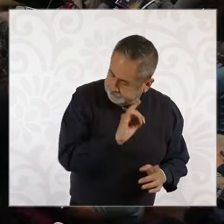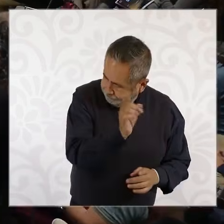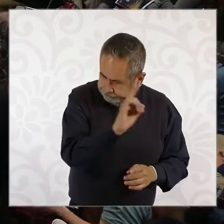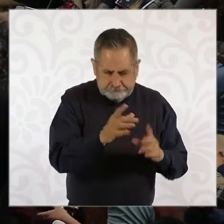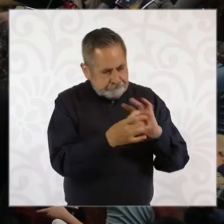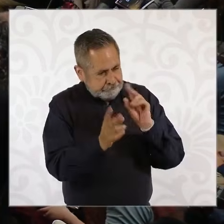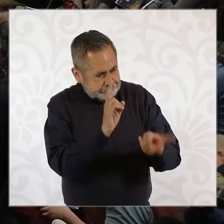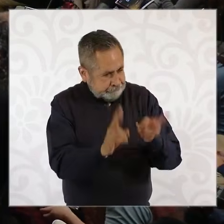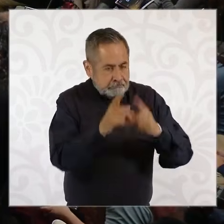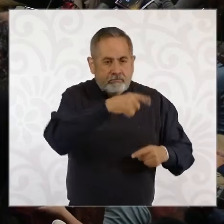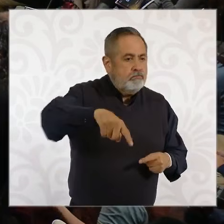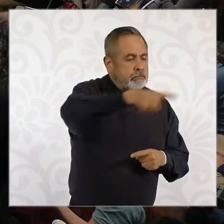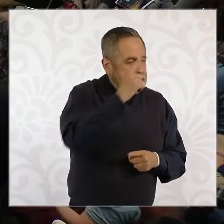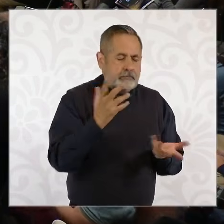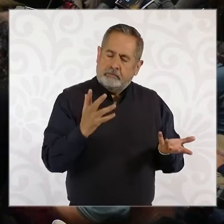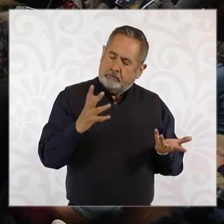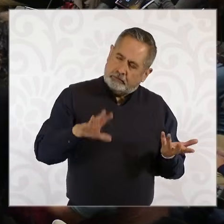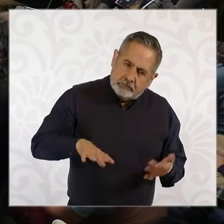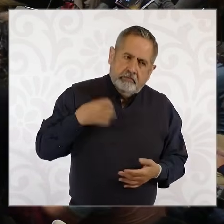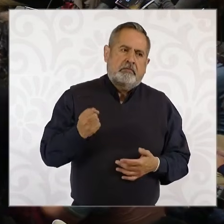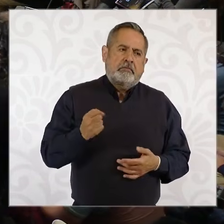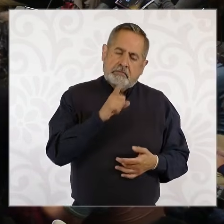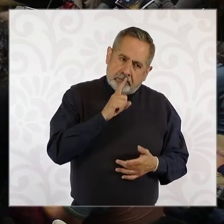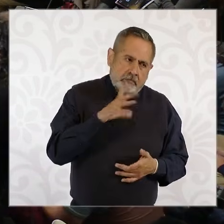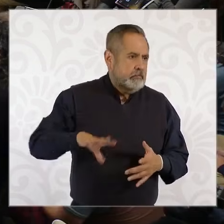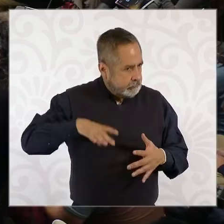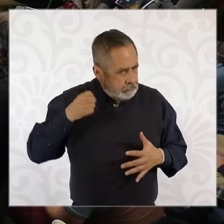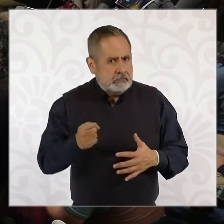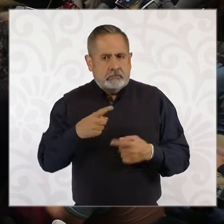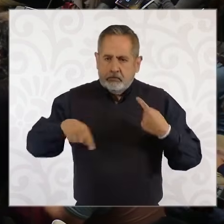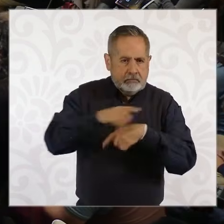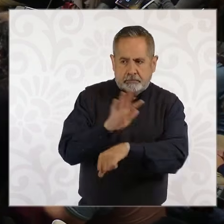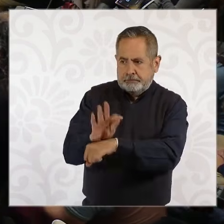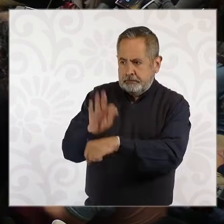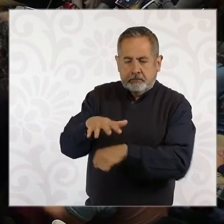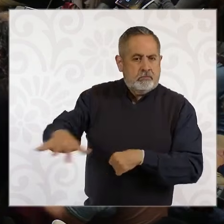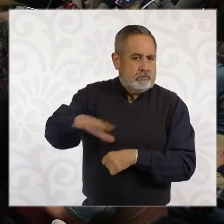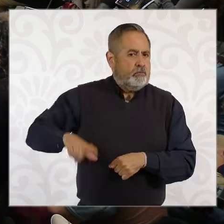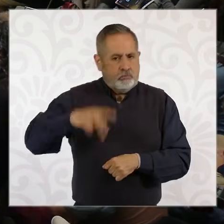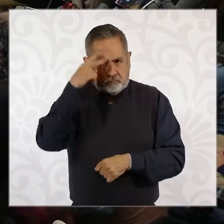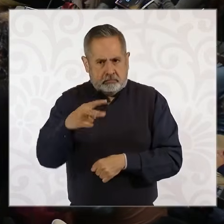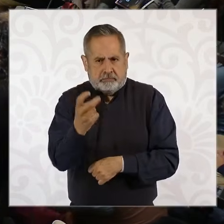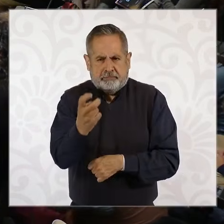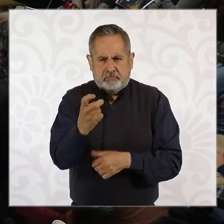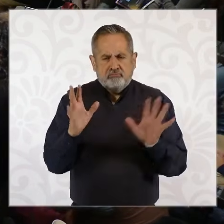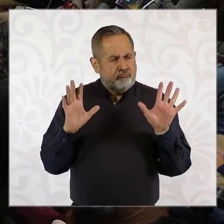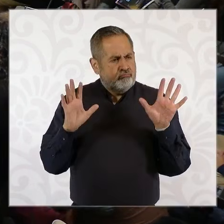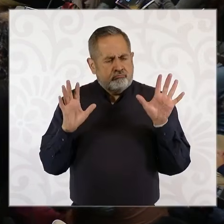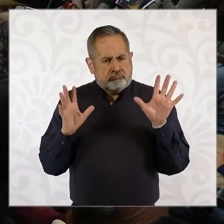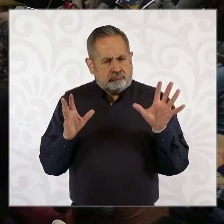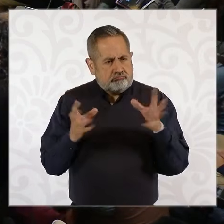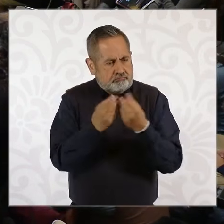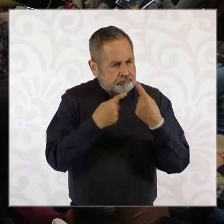y entre todos hacer un gran esfuerzo por el país y por las familias mexicanas. Y a eso nos estamos dedicando. Ya